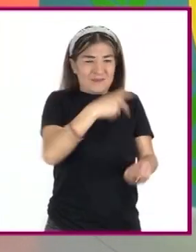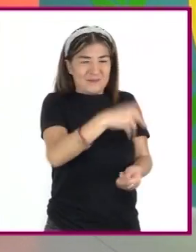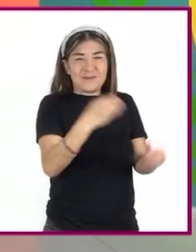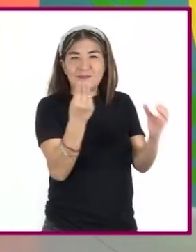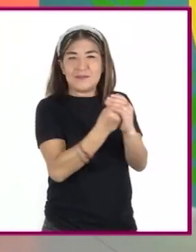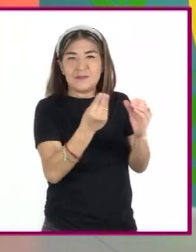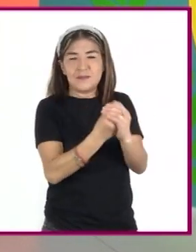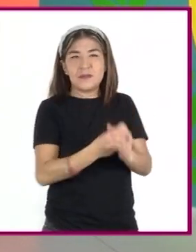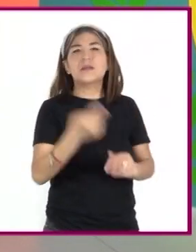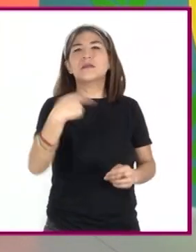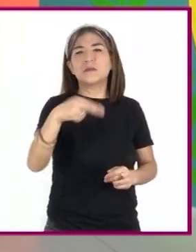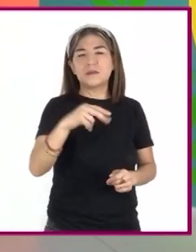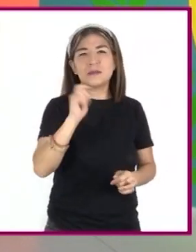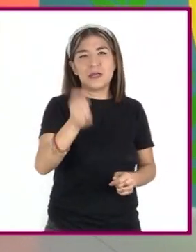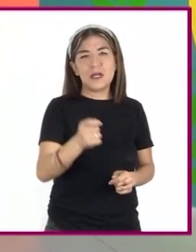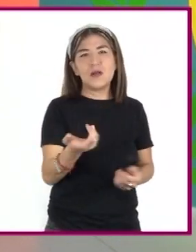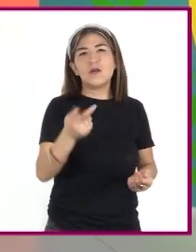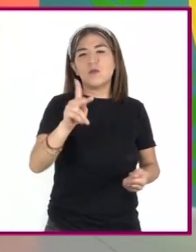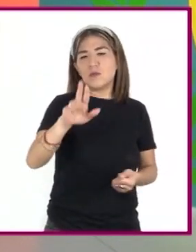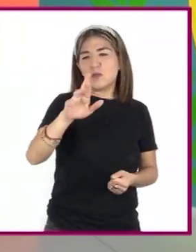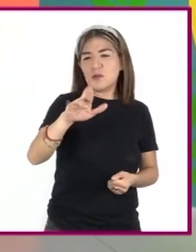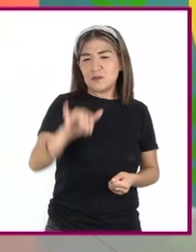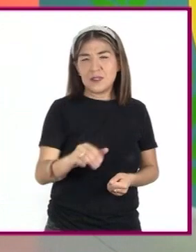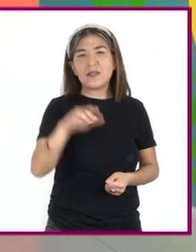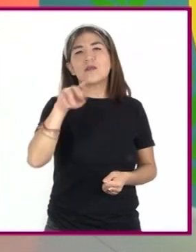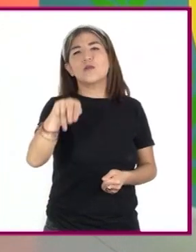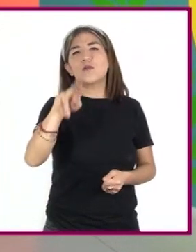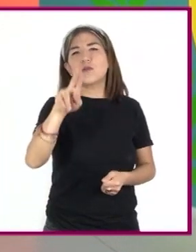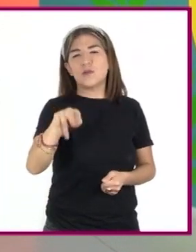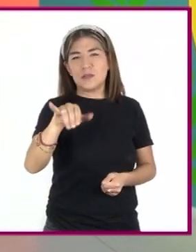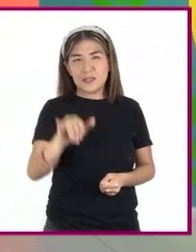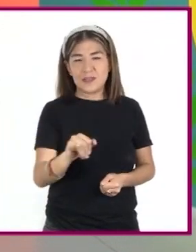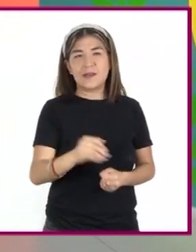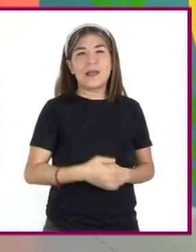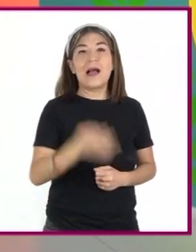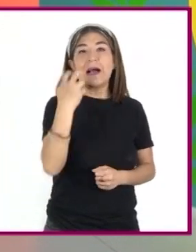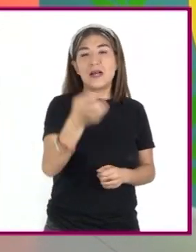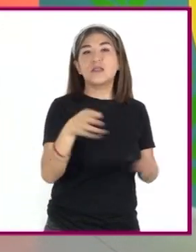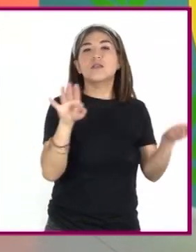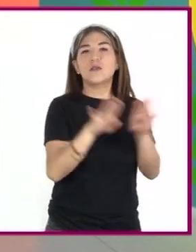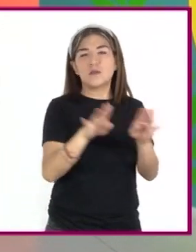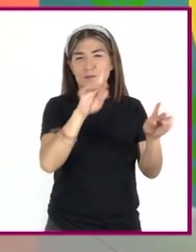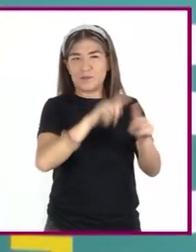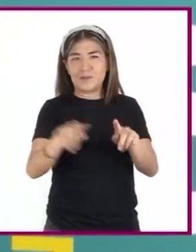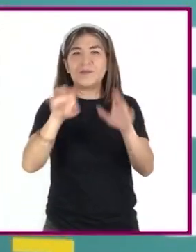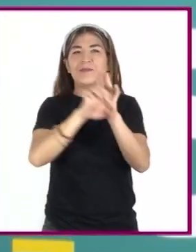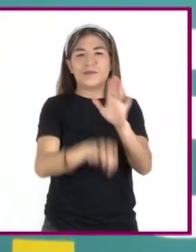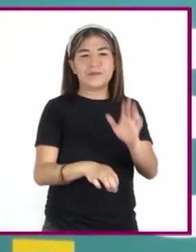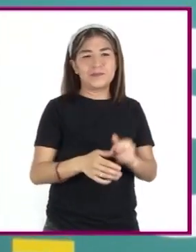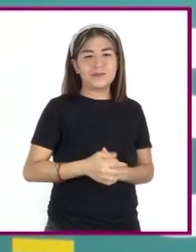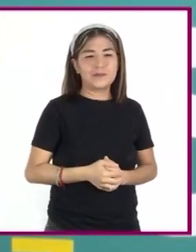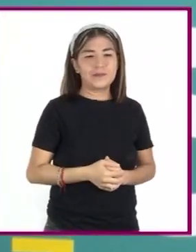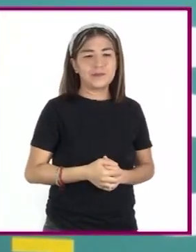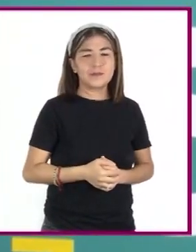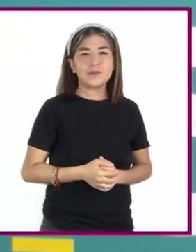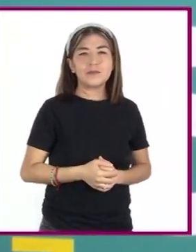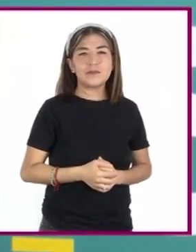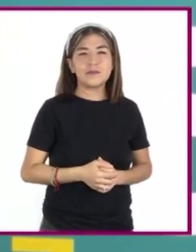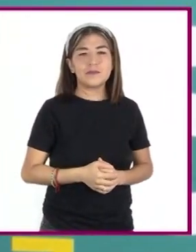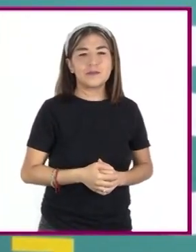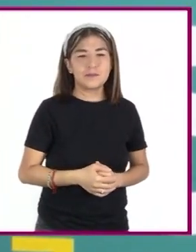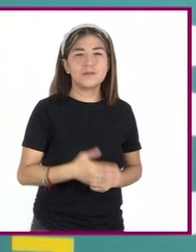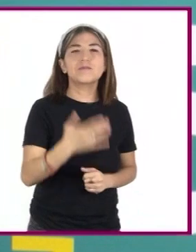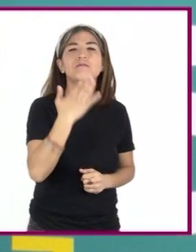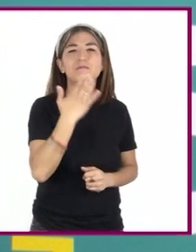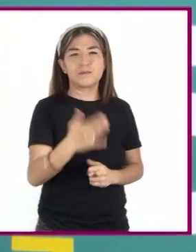estas pueden ser unicelulares o pluricelulares. Para ello, daremos algunos ejemplos. Muy